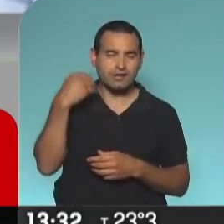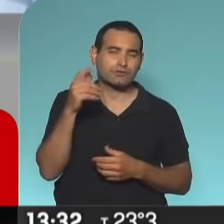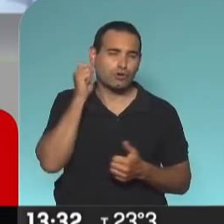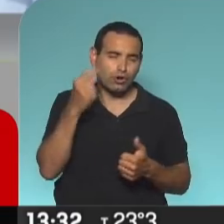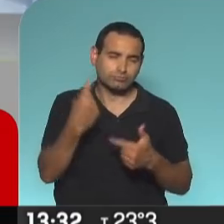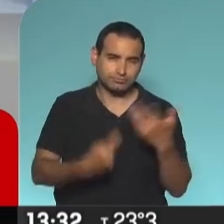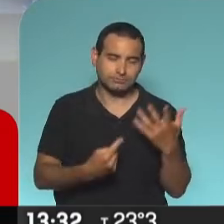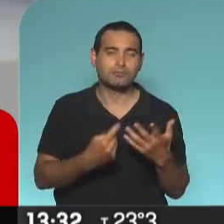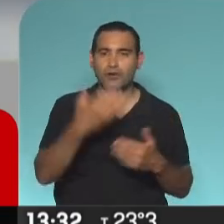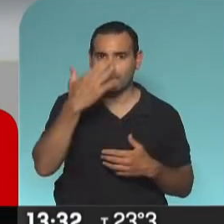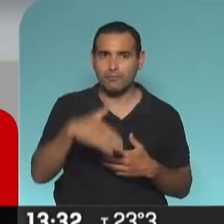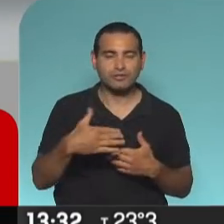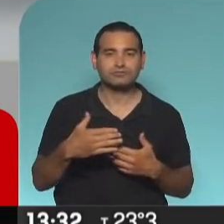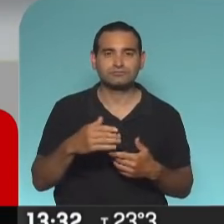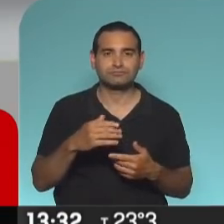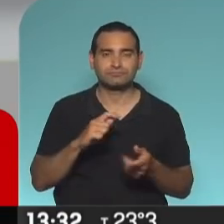lo que ya conocemos.